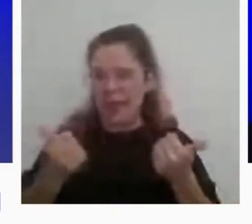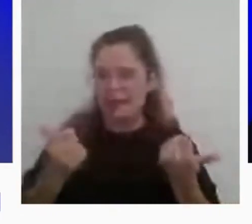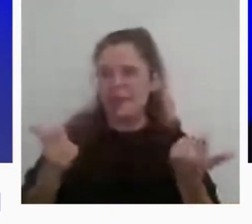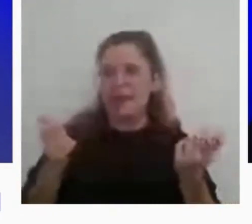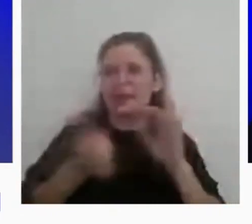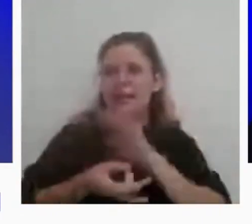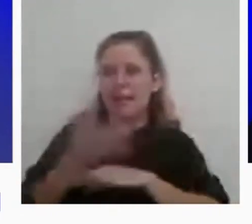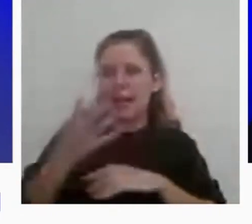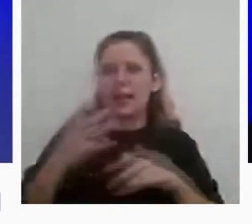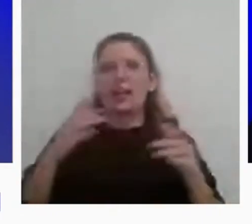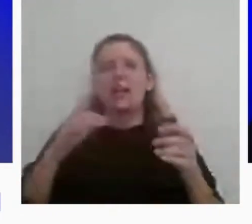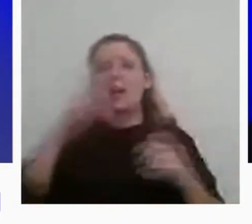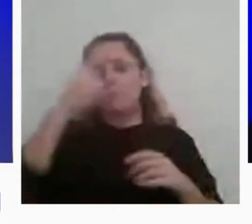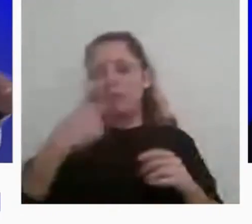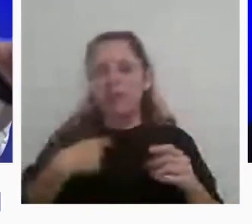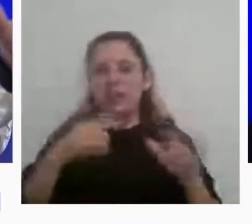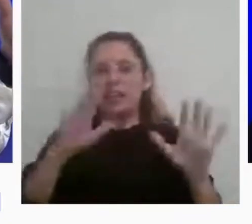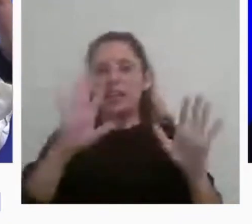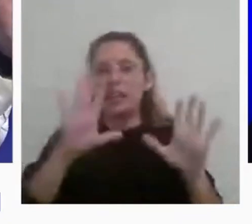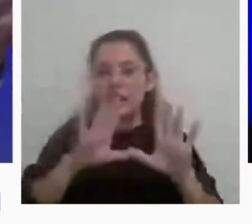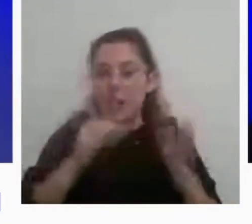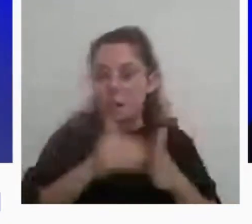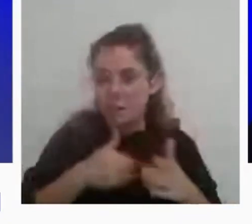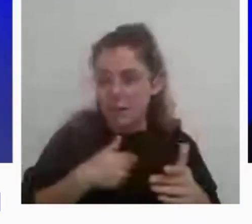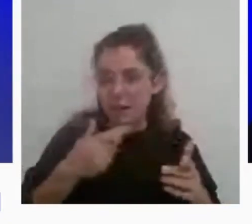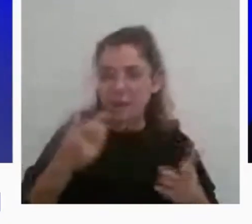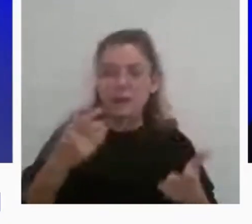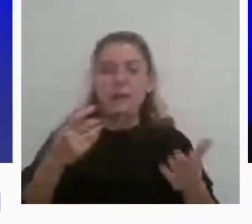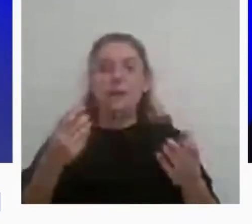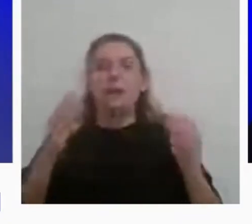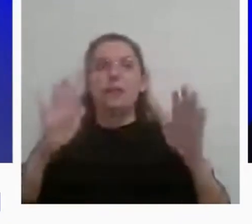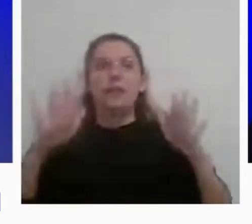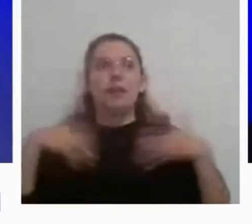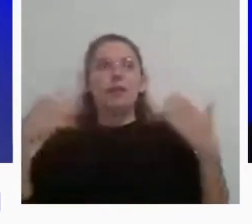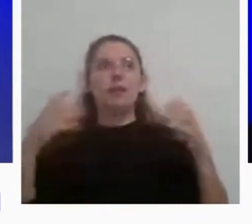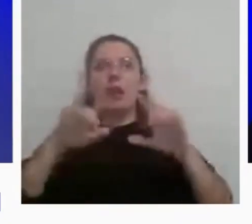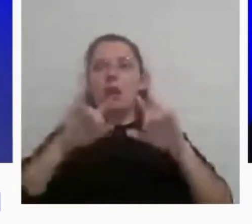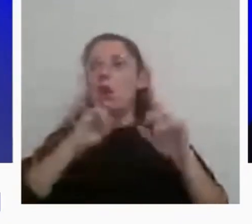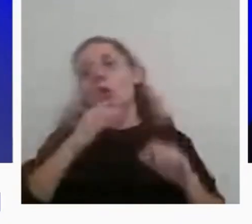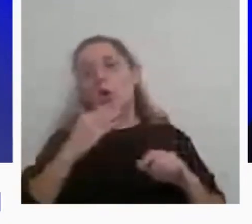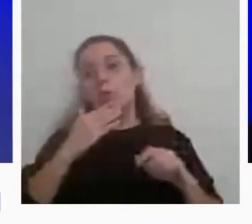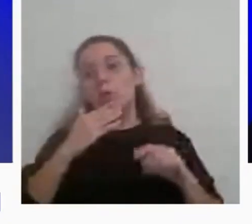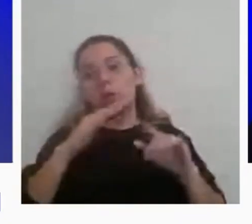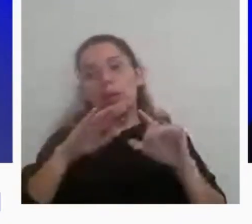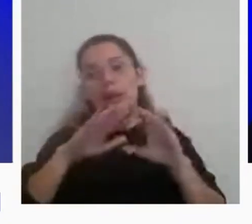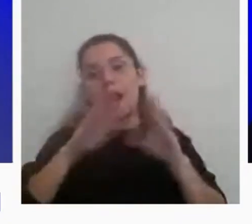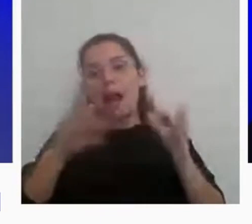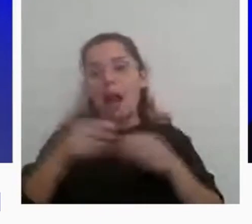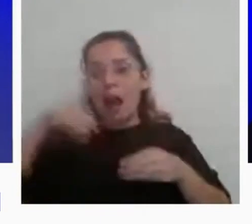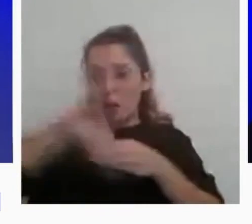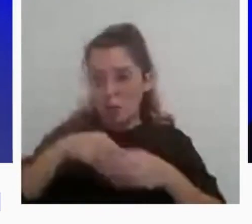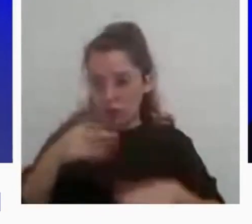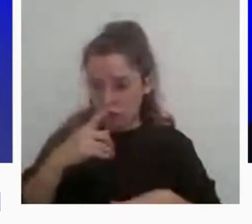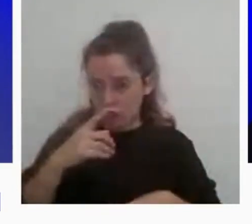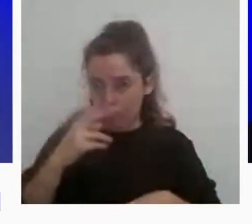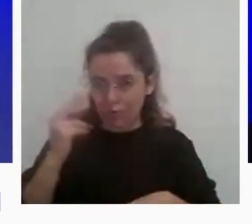técnicos, comerciales, marketing que habíamos sacado de esa empresa y entramos en un agujero negro, pero es algo que aprendí muy bien con Juan Roche